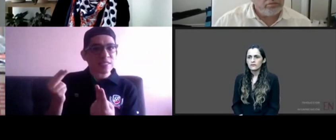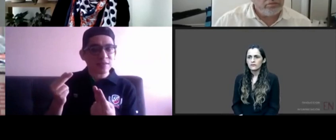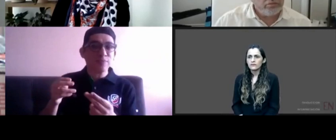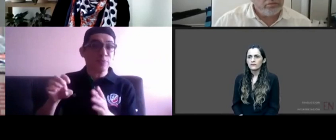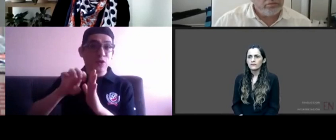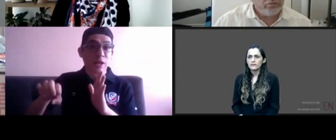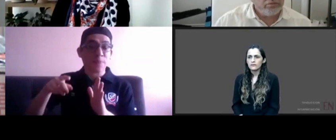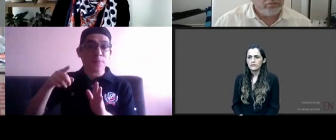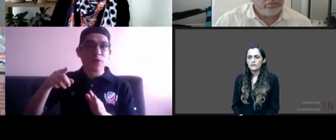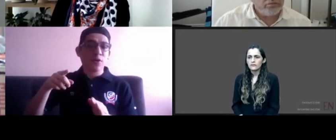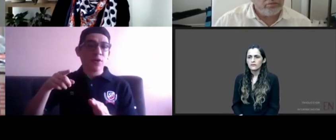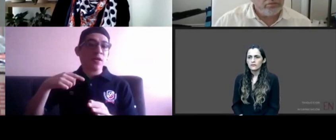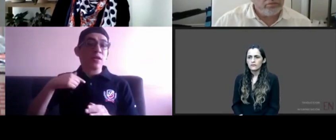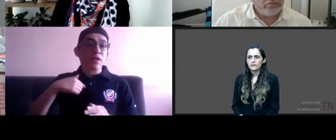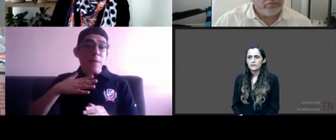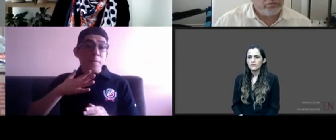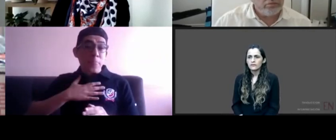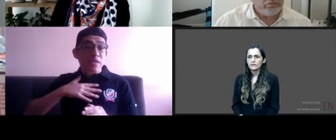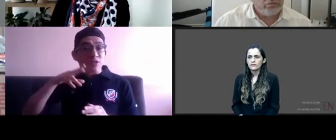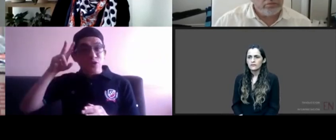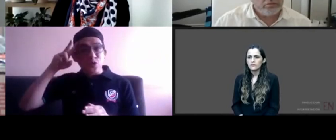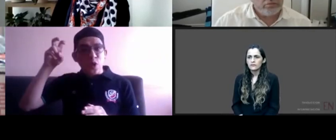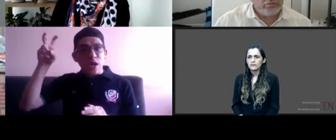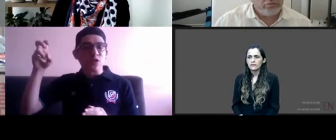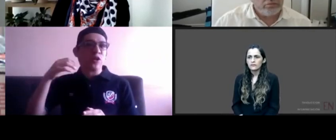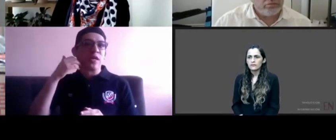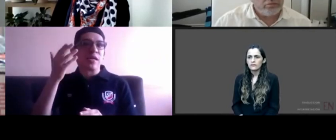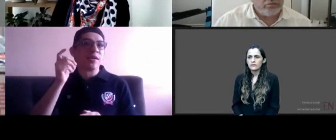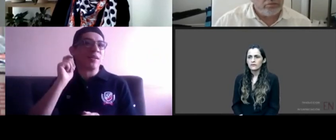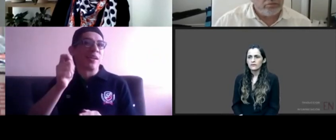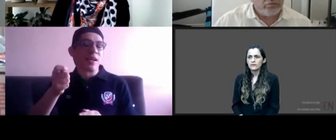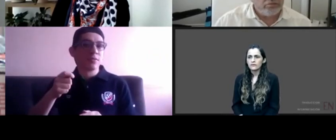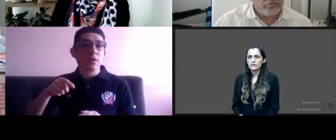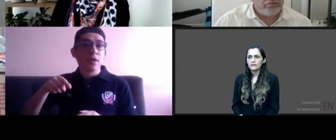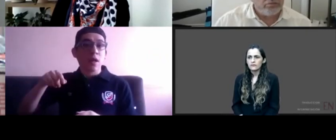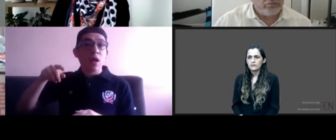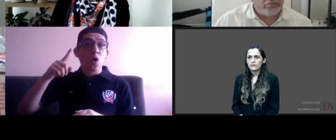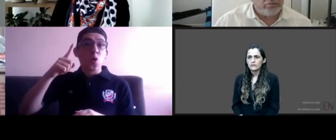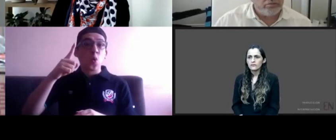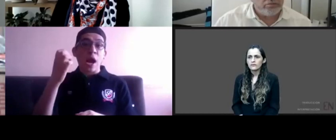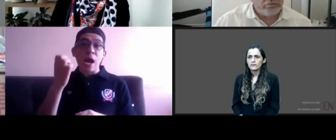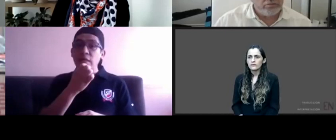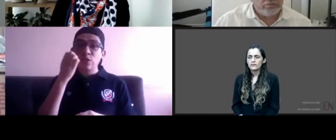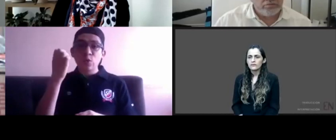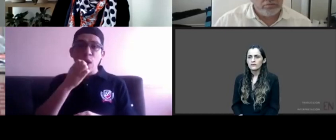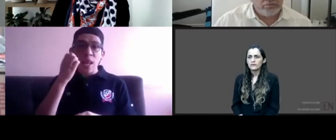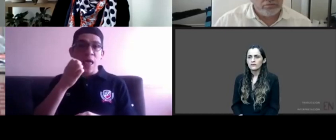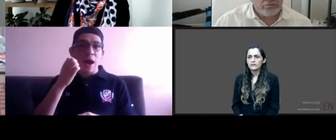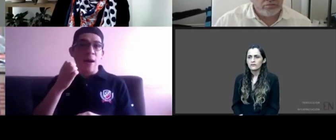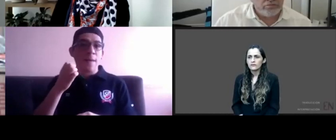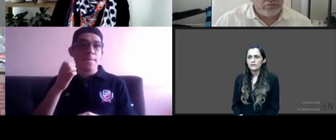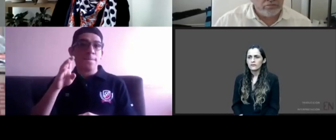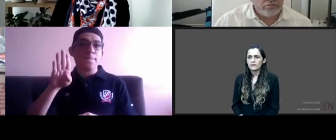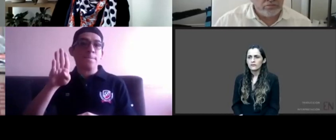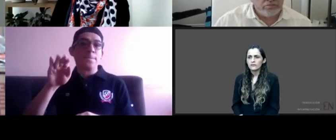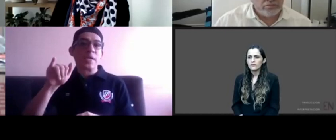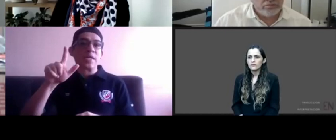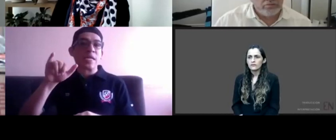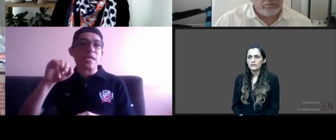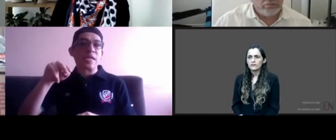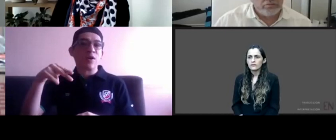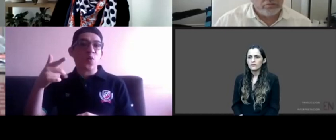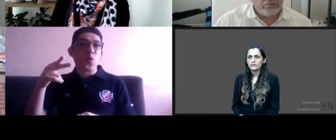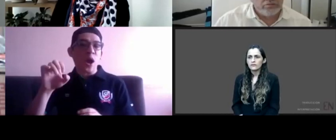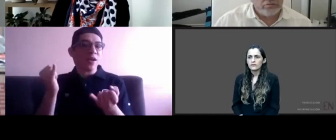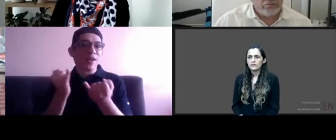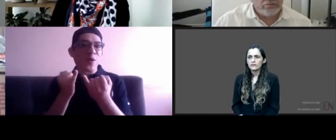el gobierno, con las instituciones, acerca de cuáles son nuestras necesidades. No sé, uno de mis sueños es que